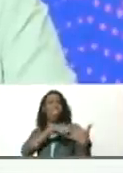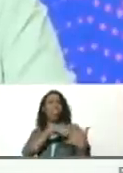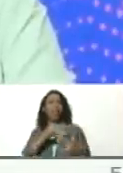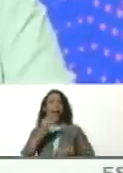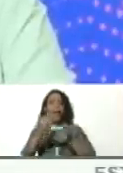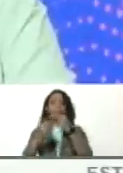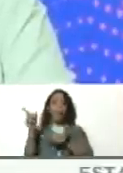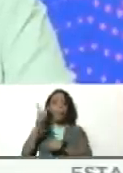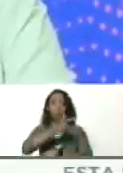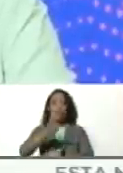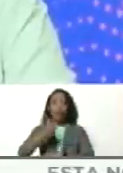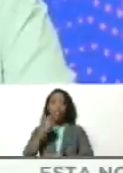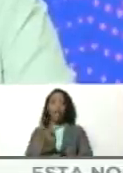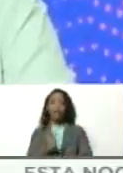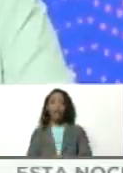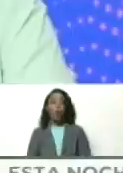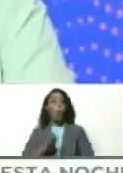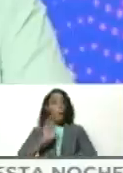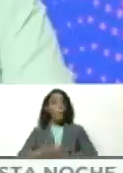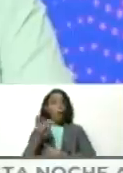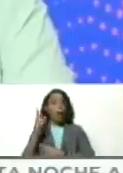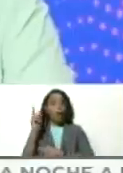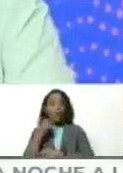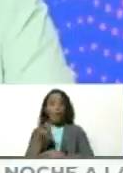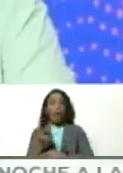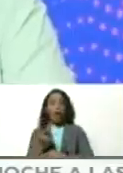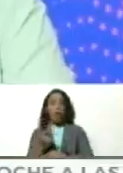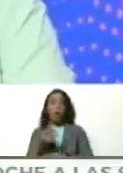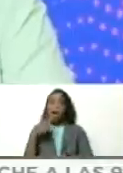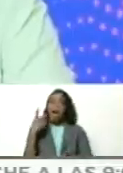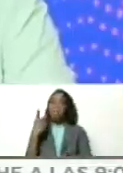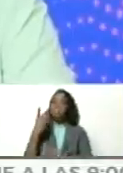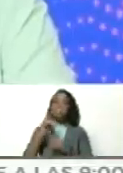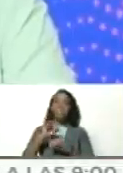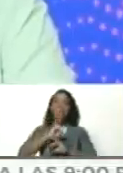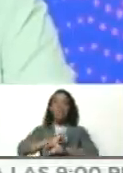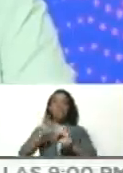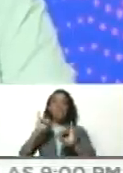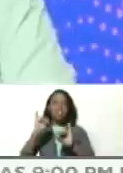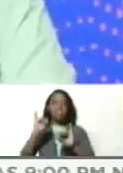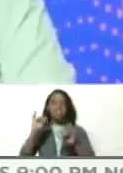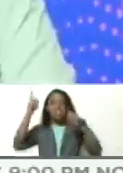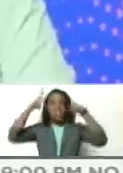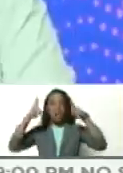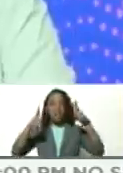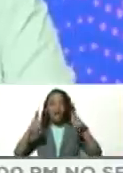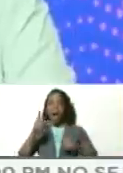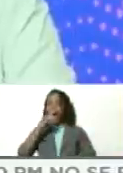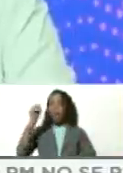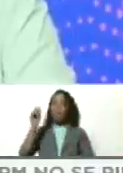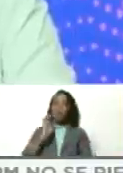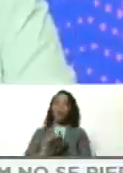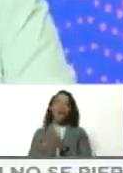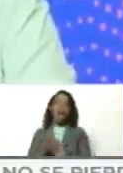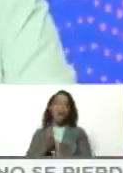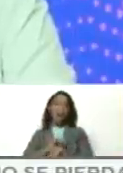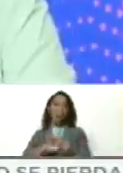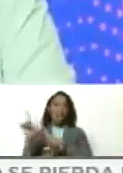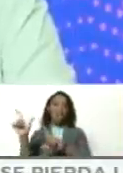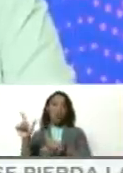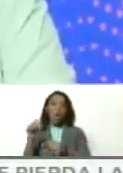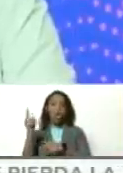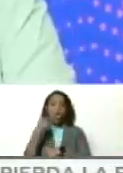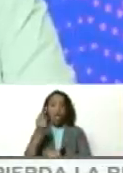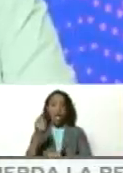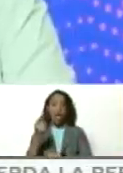declaró. Porque ellos dijeron, bueno, se fue Chávez, llegó Maduro, Maduro es pan comido. Ellos dijeron,